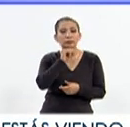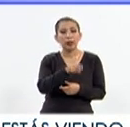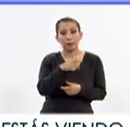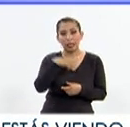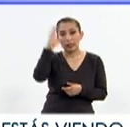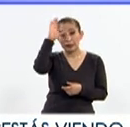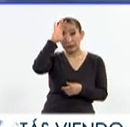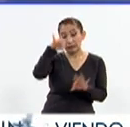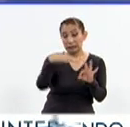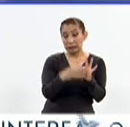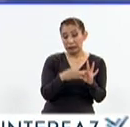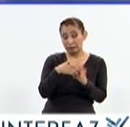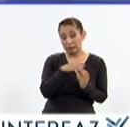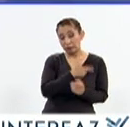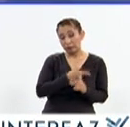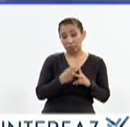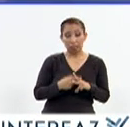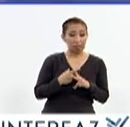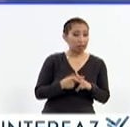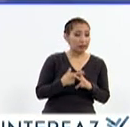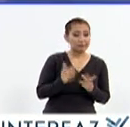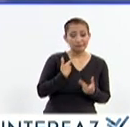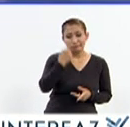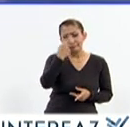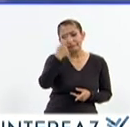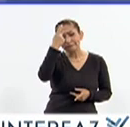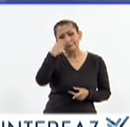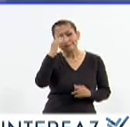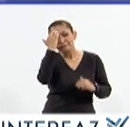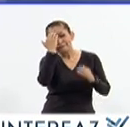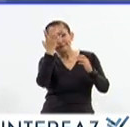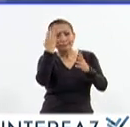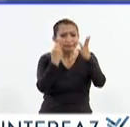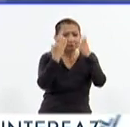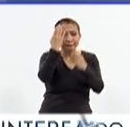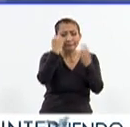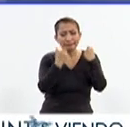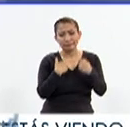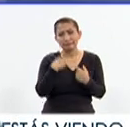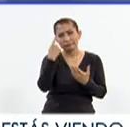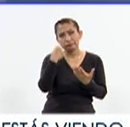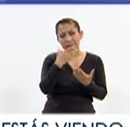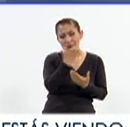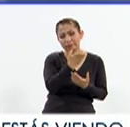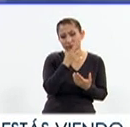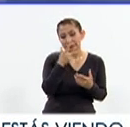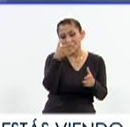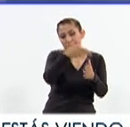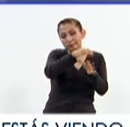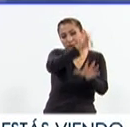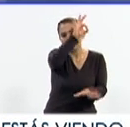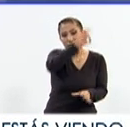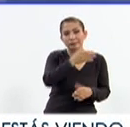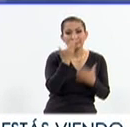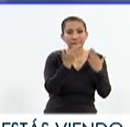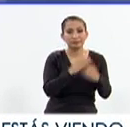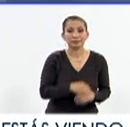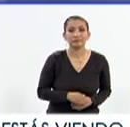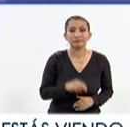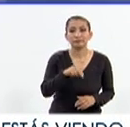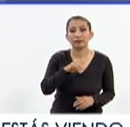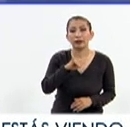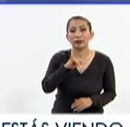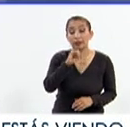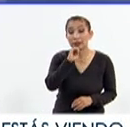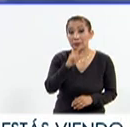las ciencias exactas me han gustado, se me ha facilitado, entonces creo que era la mejor elección. Qué bien. Nidia, y